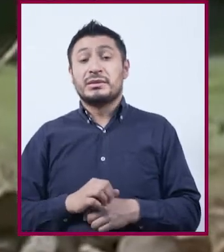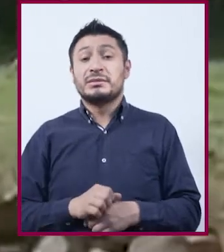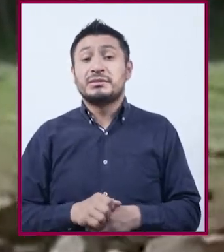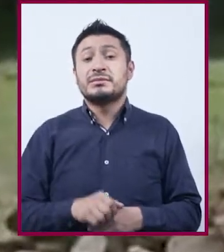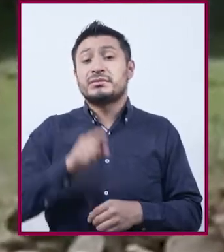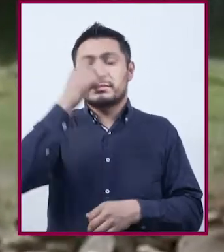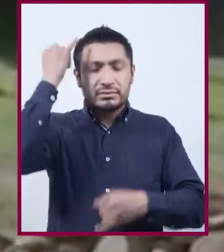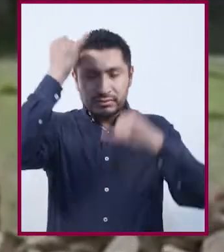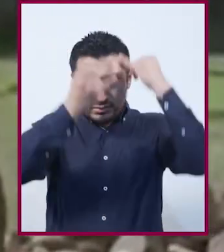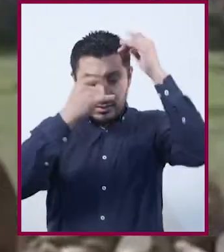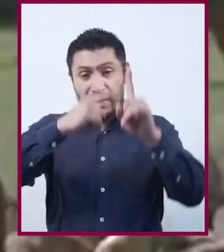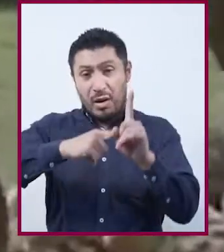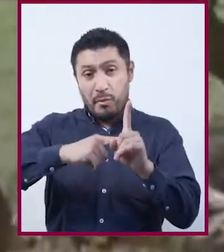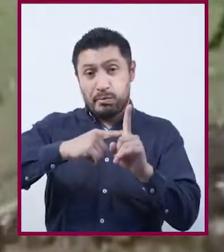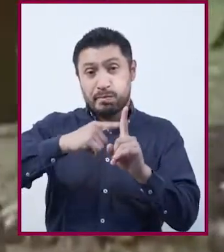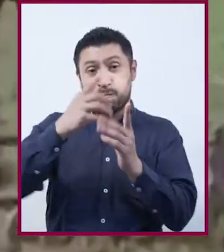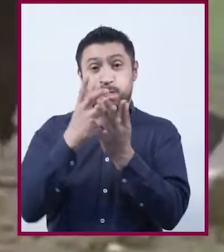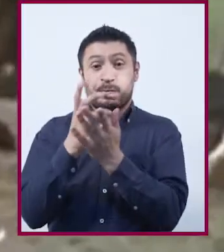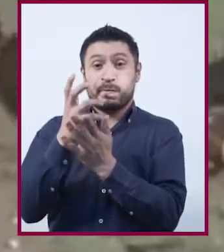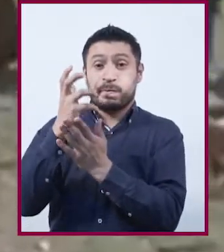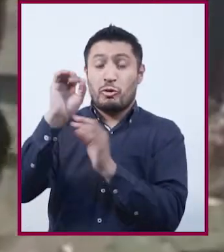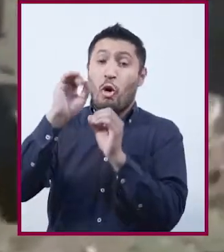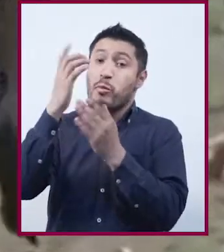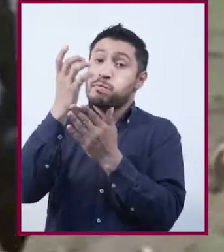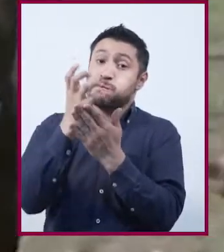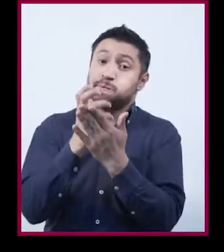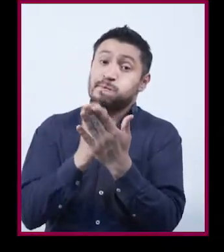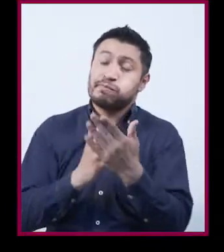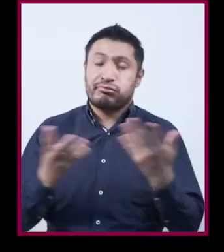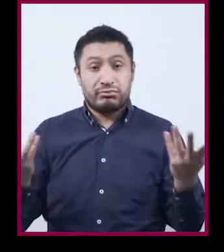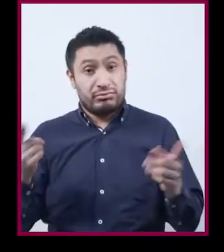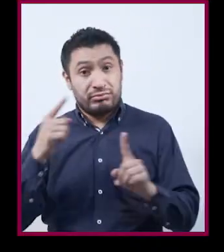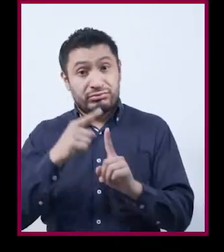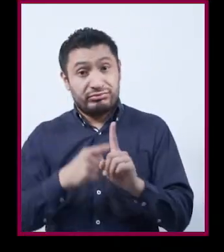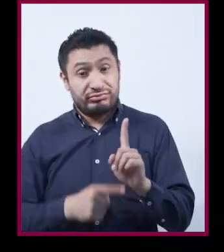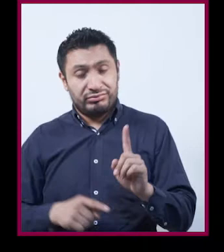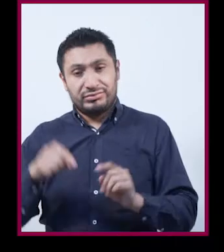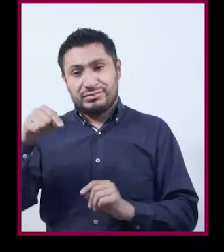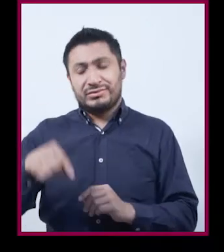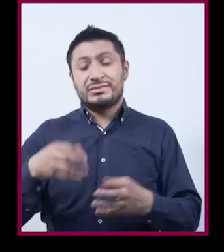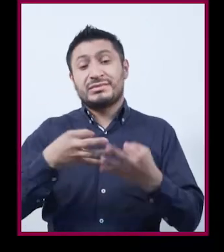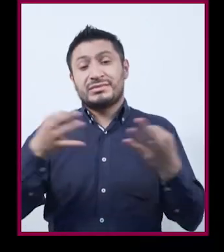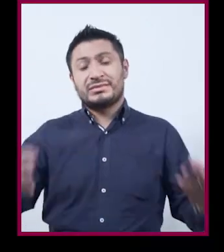era hostil. ¿Te imaginas las temperaturas extremas que se vivían en la Tierra?